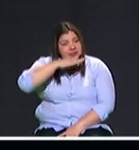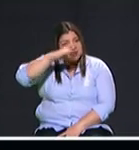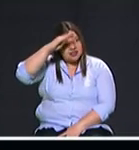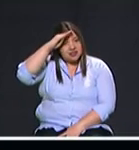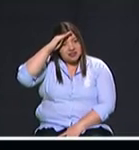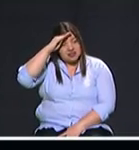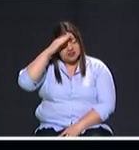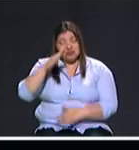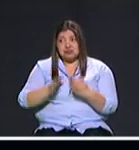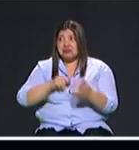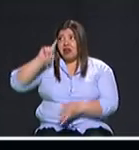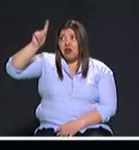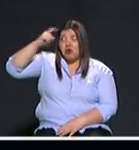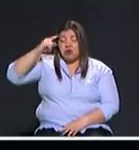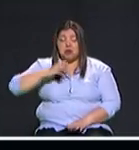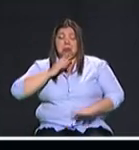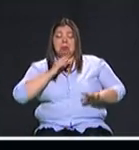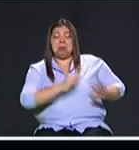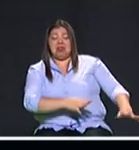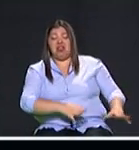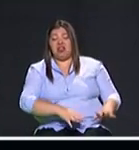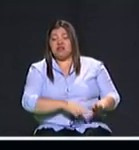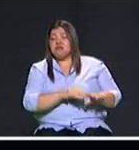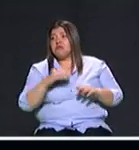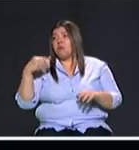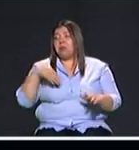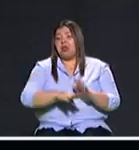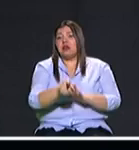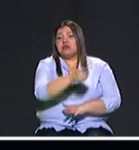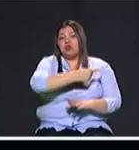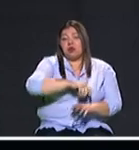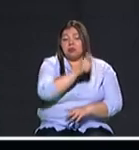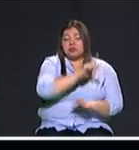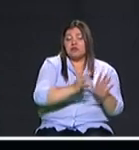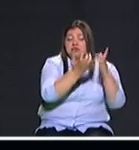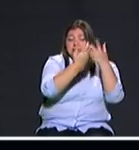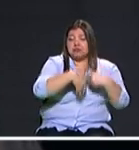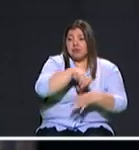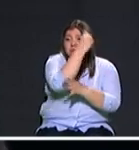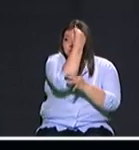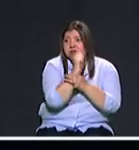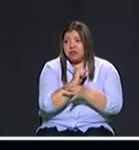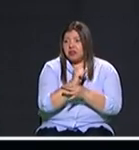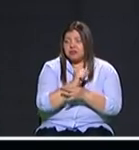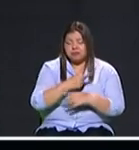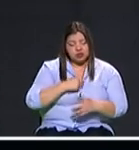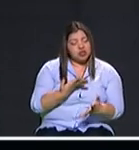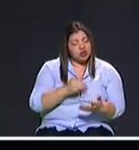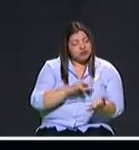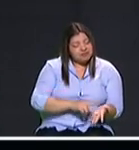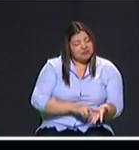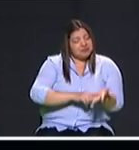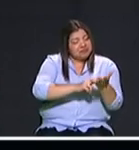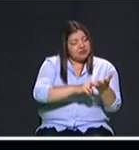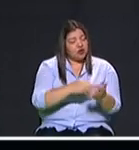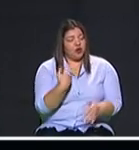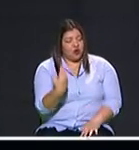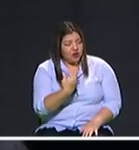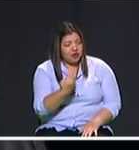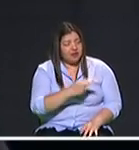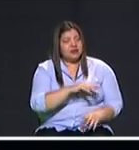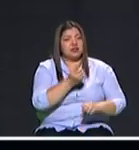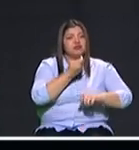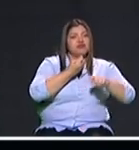abandono del gobierno nacional y de las malas políticas que han quebrado a nuestros empresarios e industriales recuperaremos la vocación industrial de